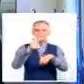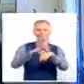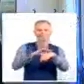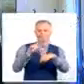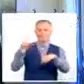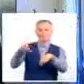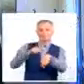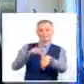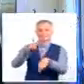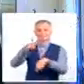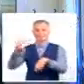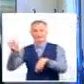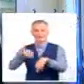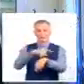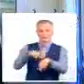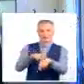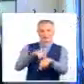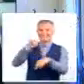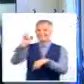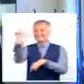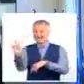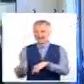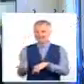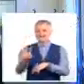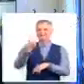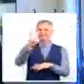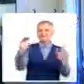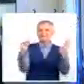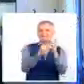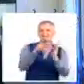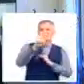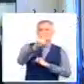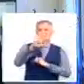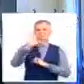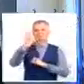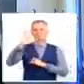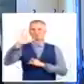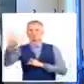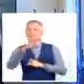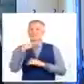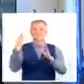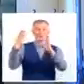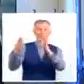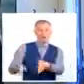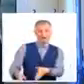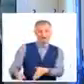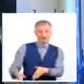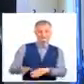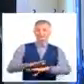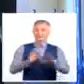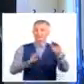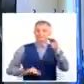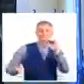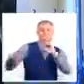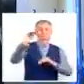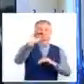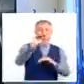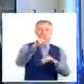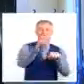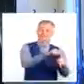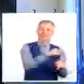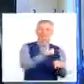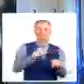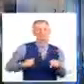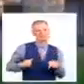Mientras tanto, Italia alcanzó los 3.405 muertos, cifra que supera el número de fallecidos de China.